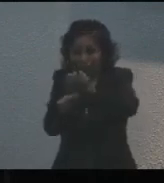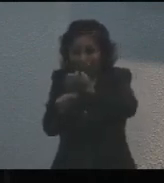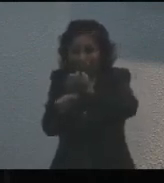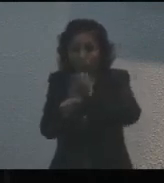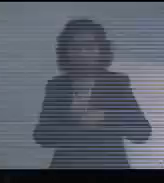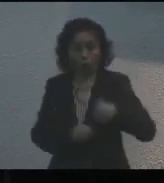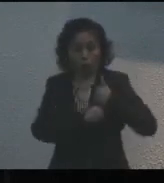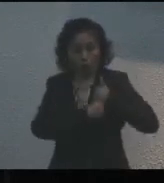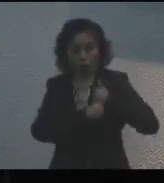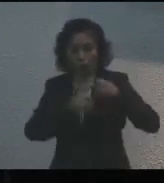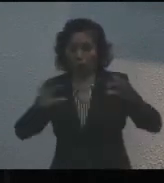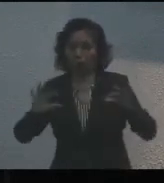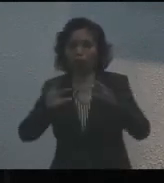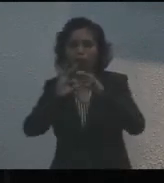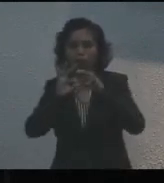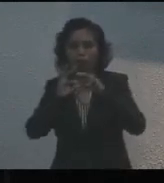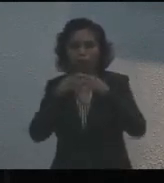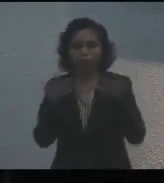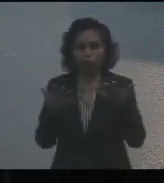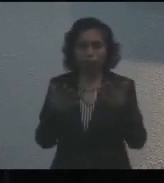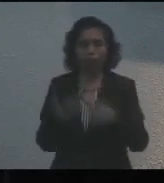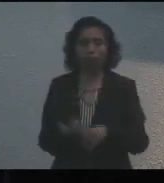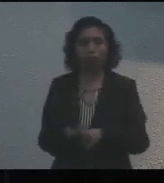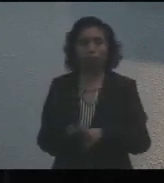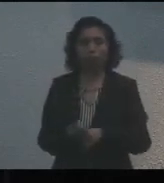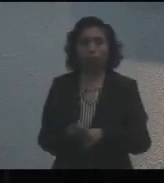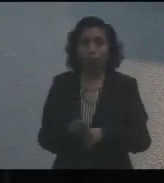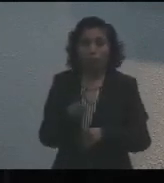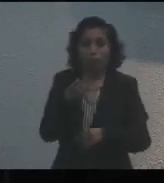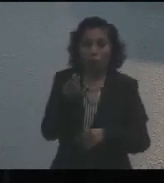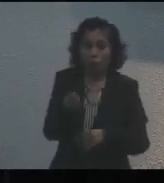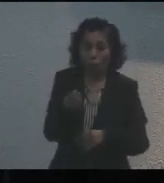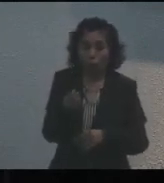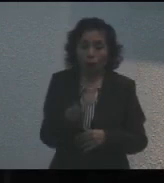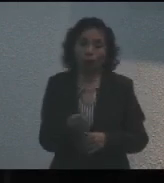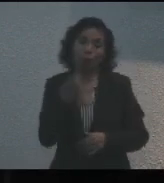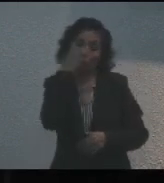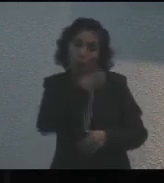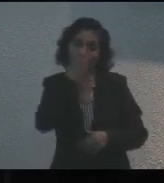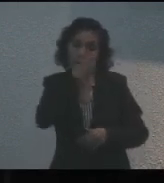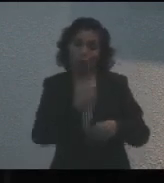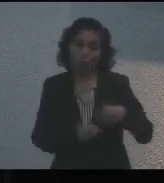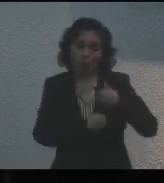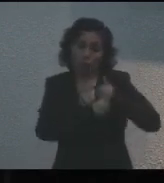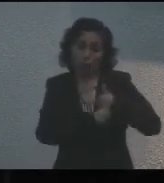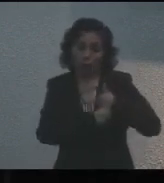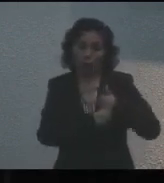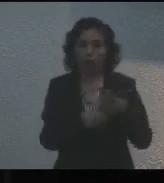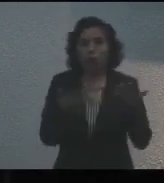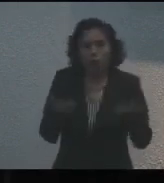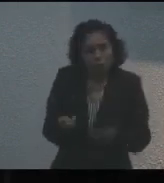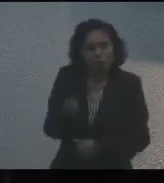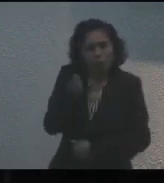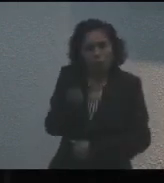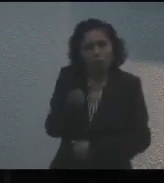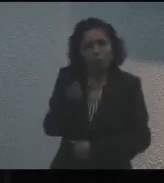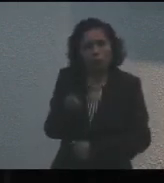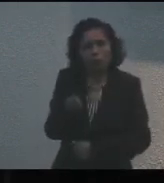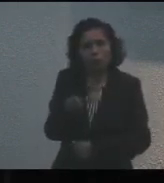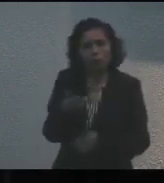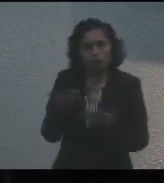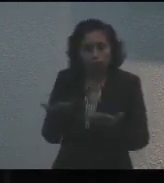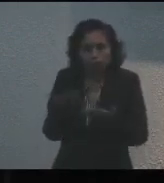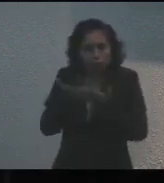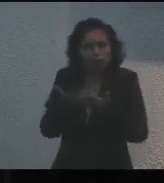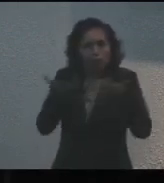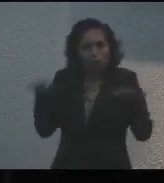Armadas de Tierra y Aire y particularmente con el heroico Colegio Militar. Esta afirmación se refuerza